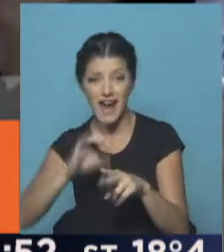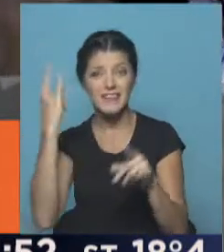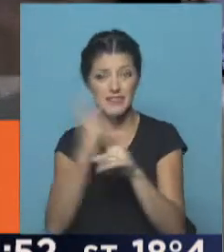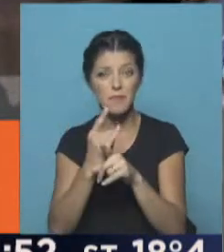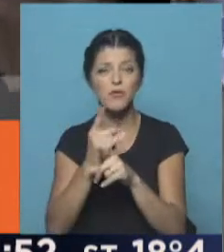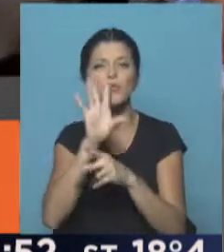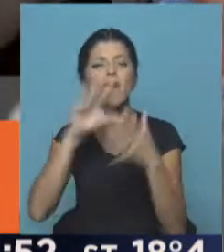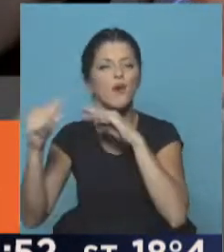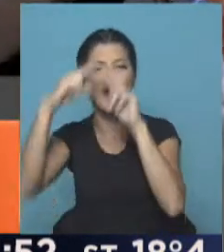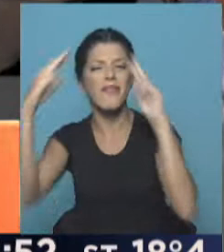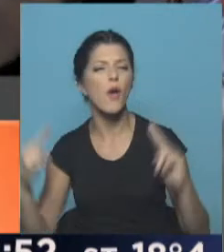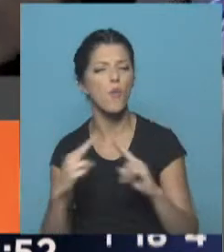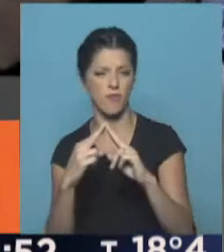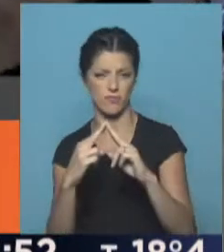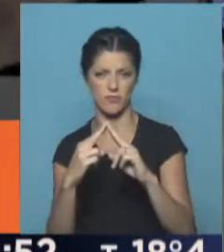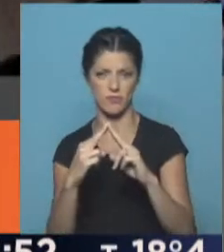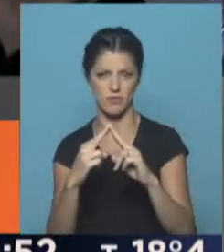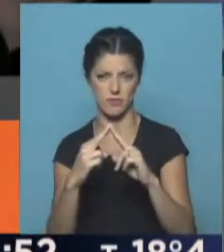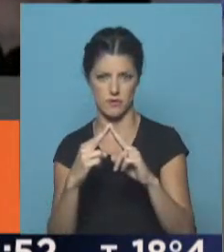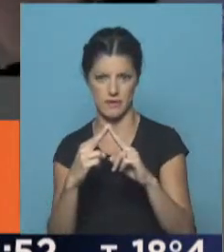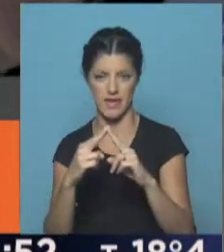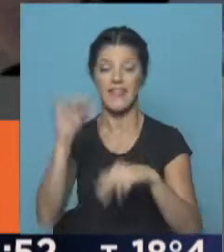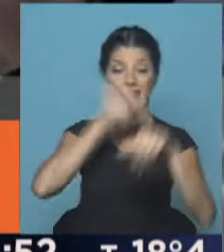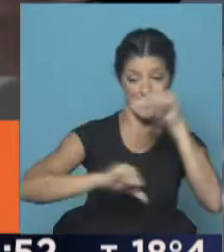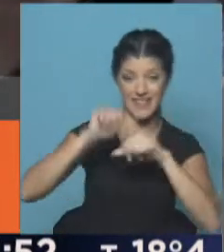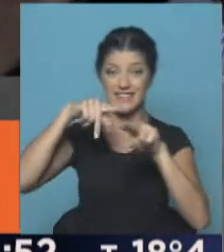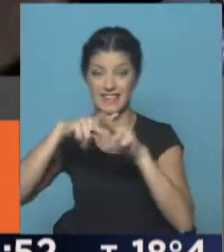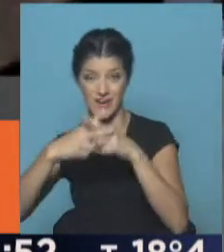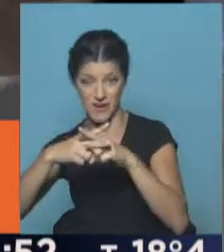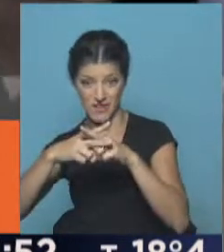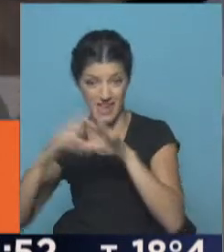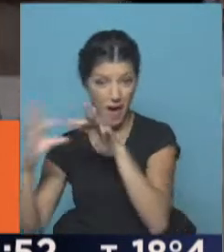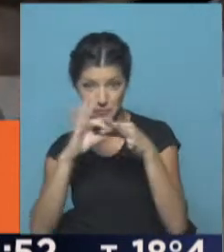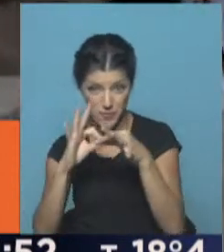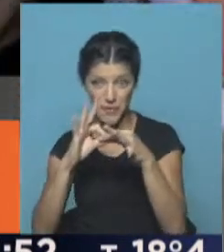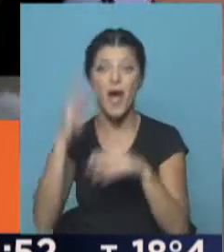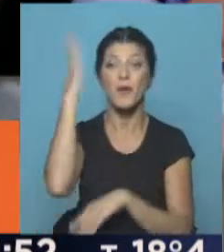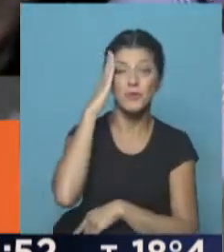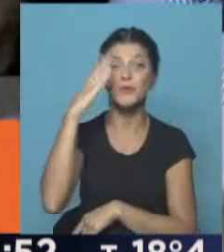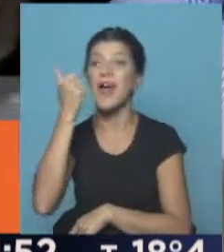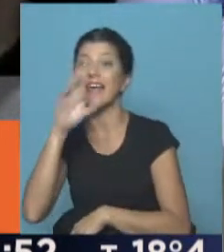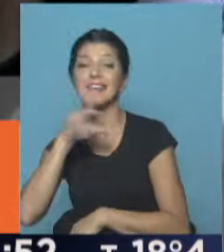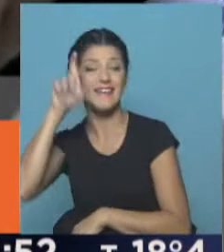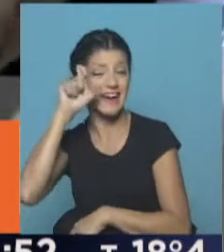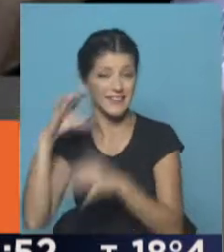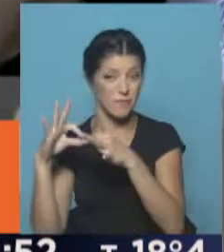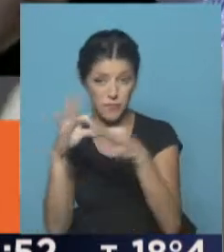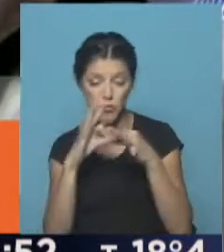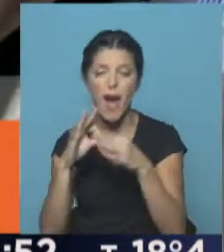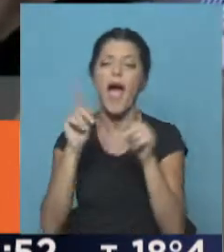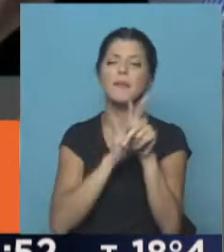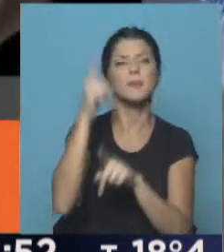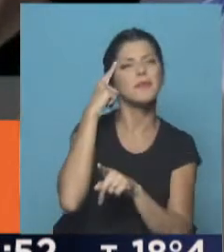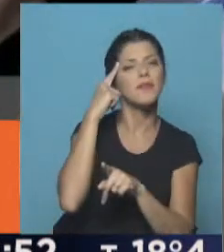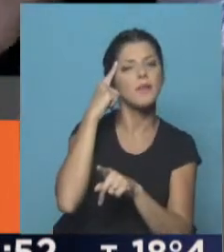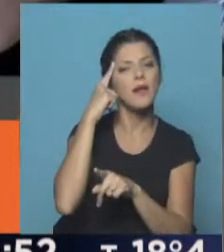encuentro. Es un punto de encuentro entre la ciencia y la tecnología, y la cultura y el arte. A veces estaban disociadas la cultura de la